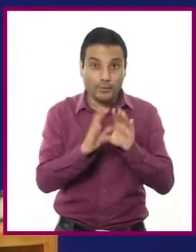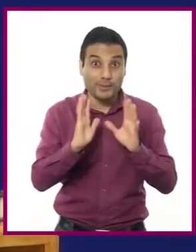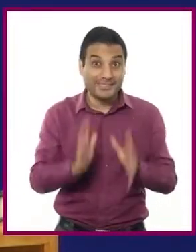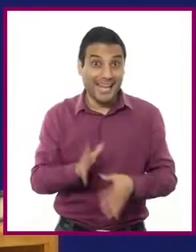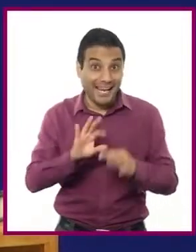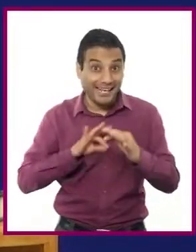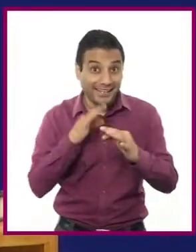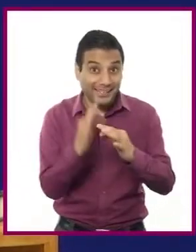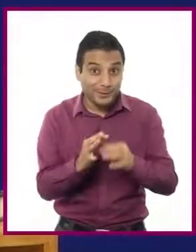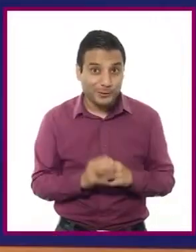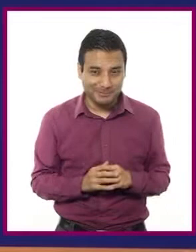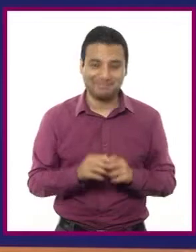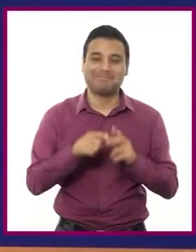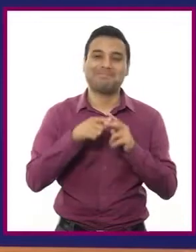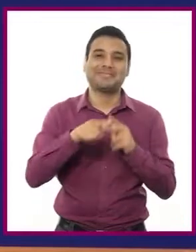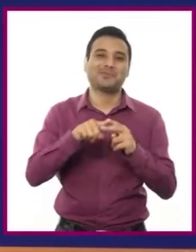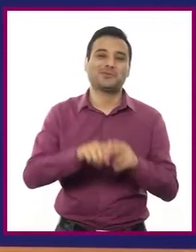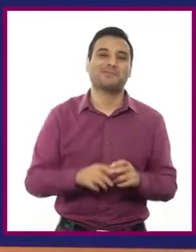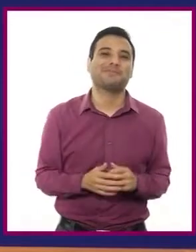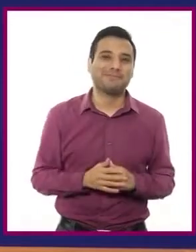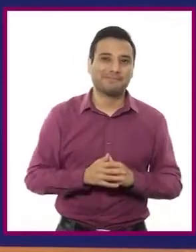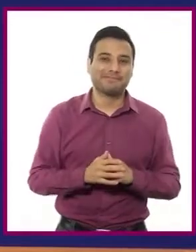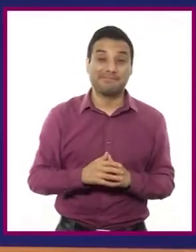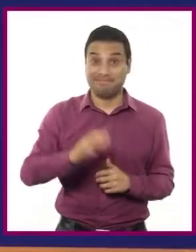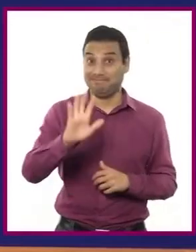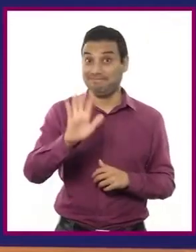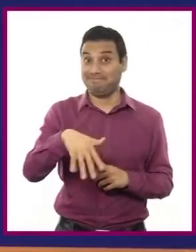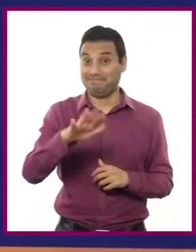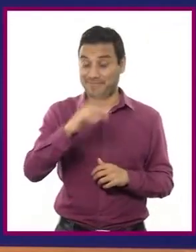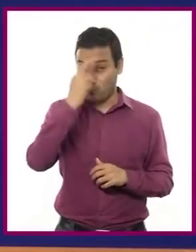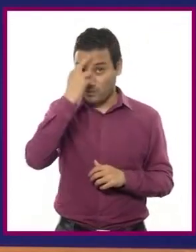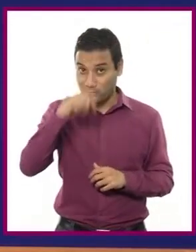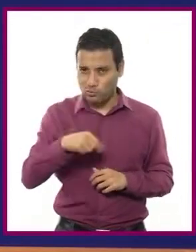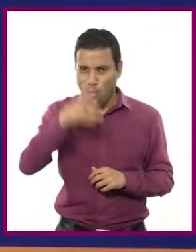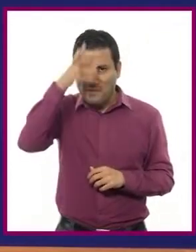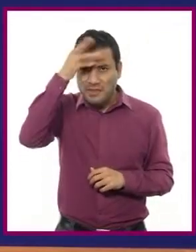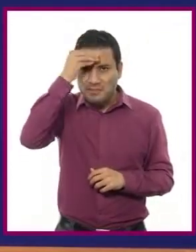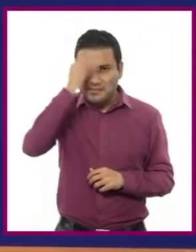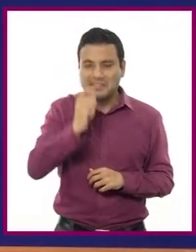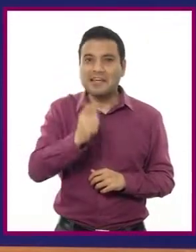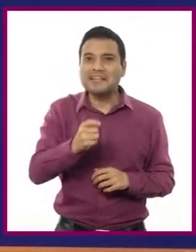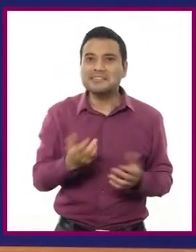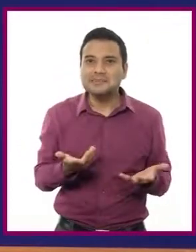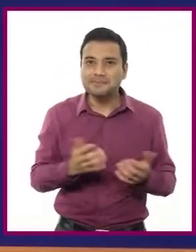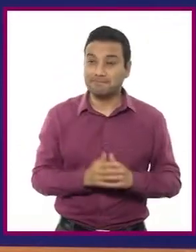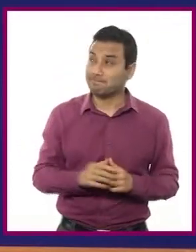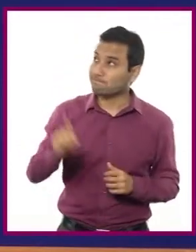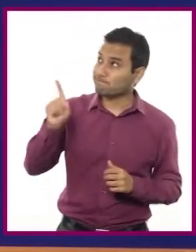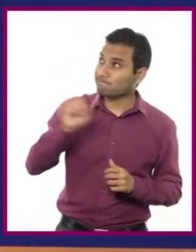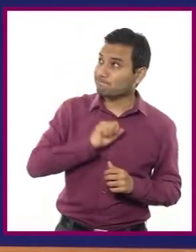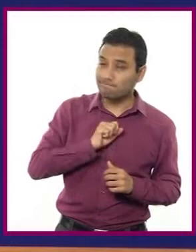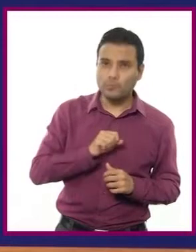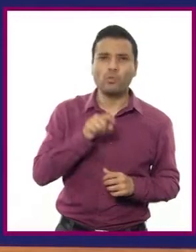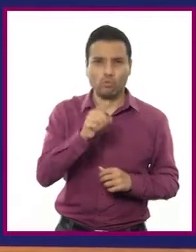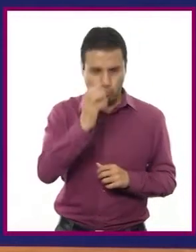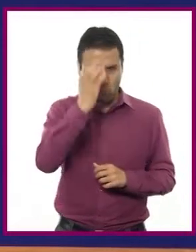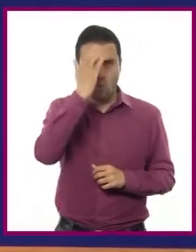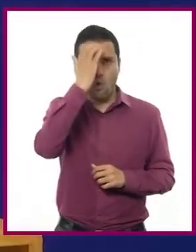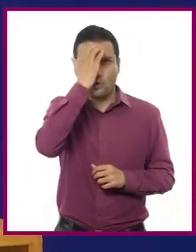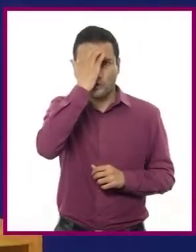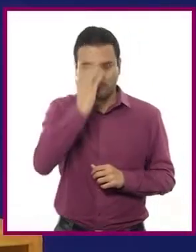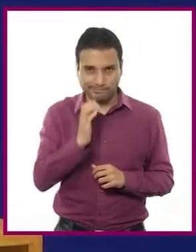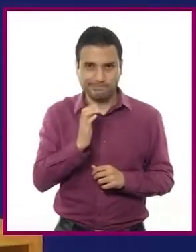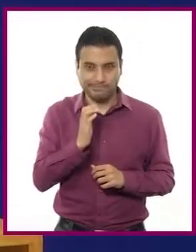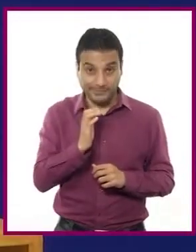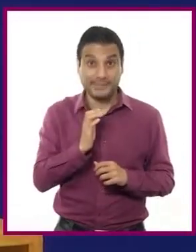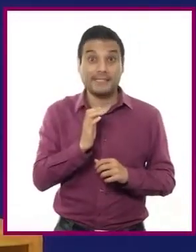Muy bien, iniciemos. Recuerden que nuestro aprendizaje esperado es: reconoce la importancia de